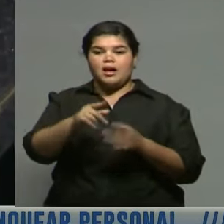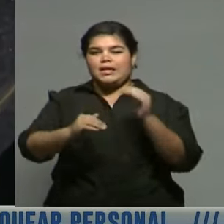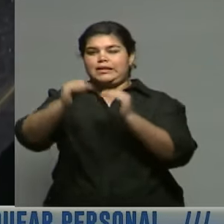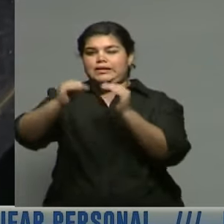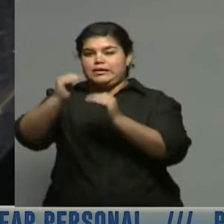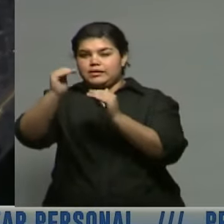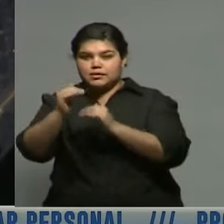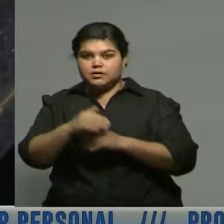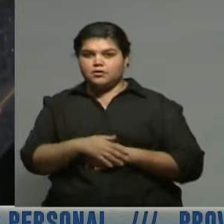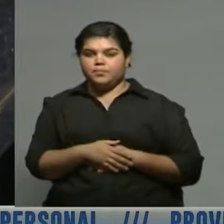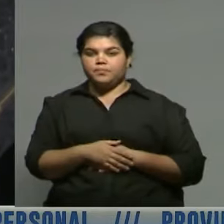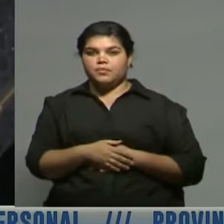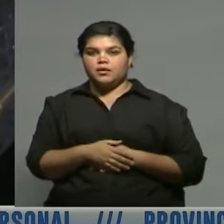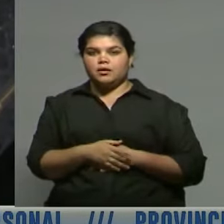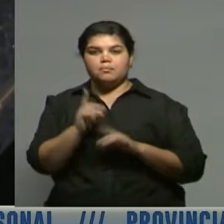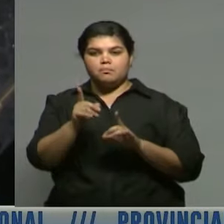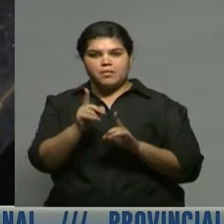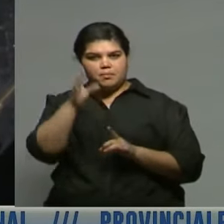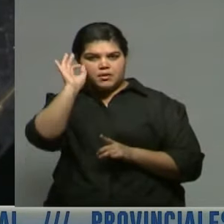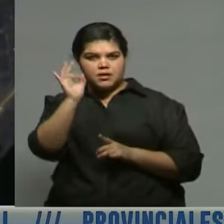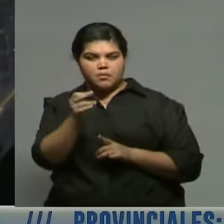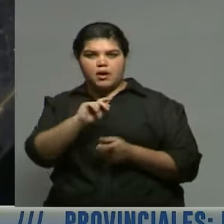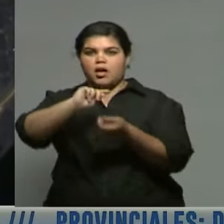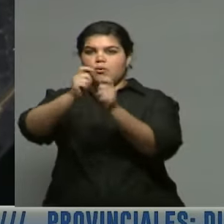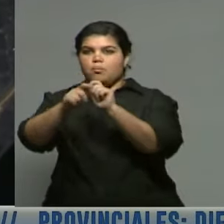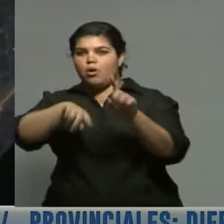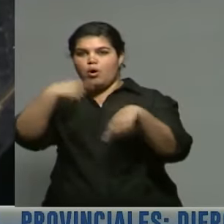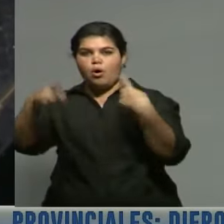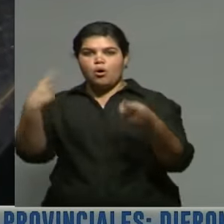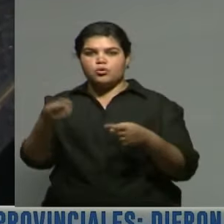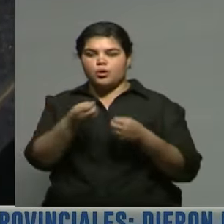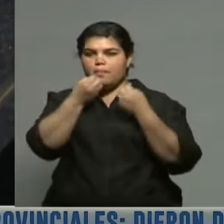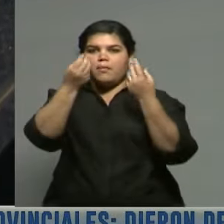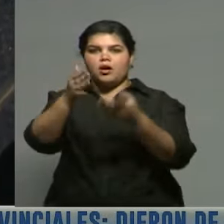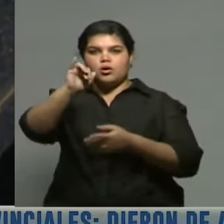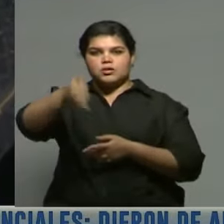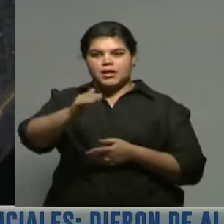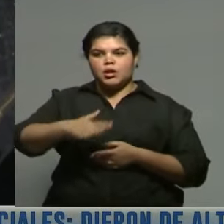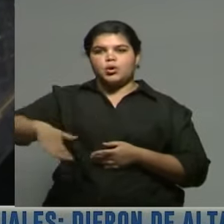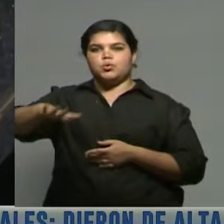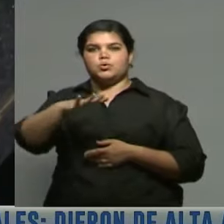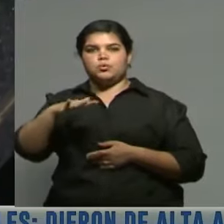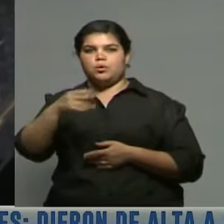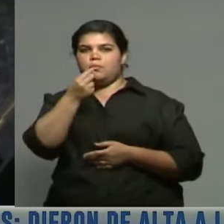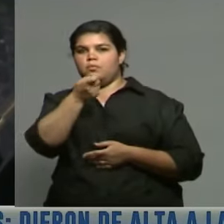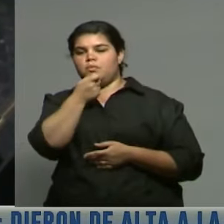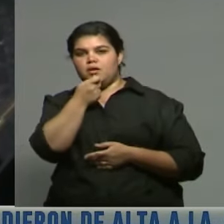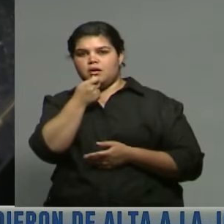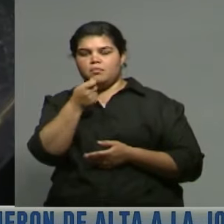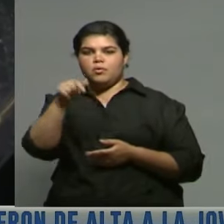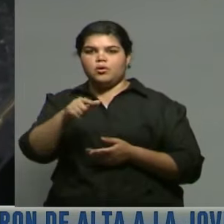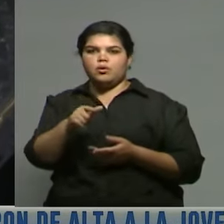teniendo en cuenta además que todas las demás modificaciones tributarias producen una mejora también en el sector, como es la disminución de cargas